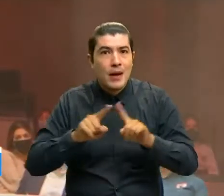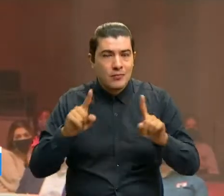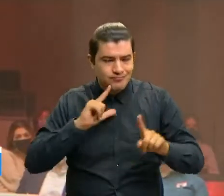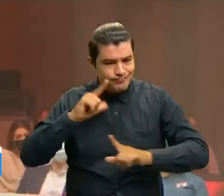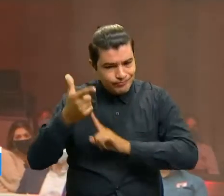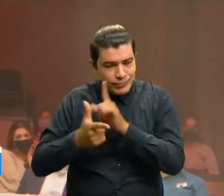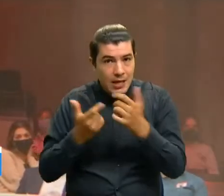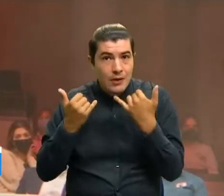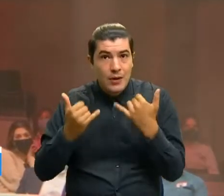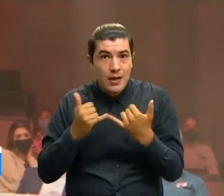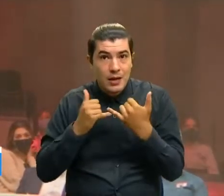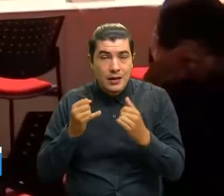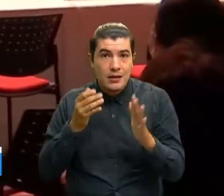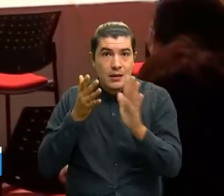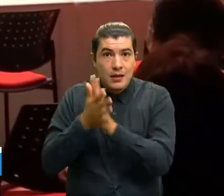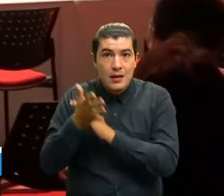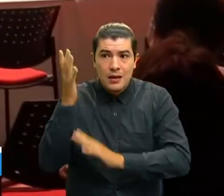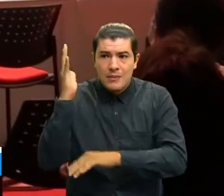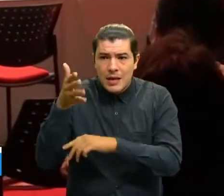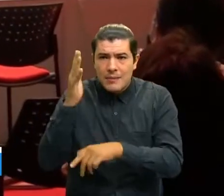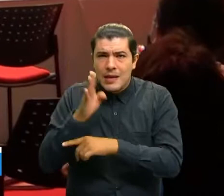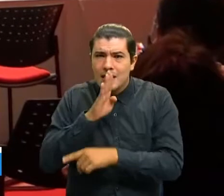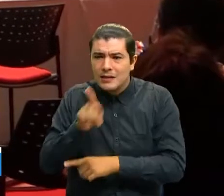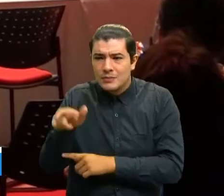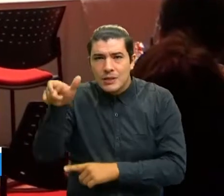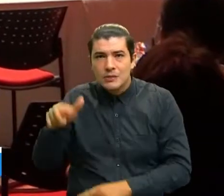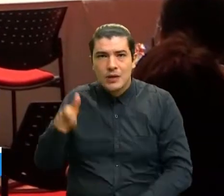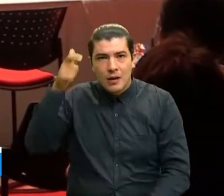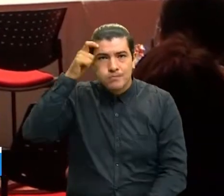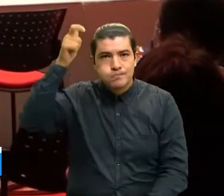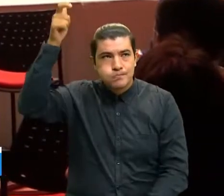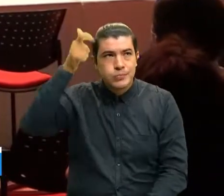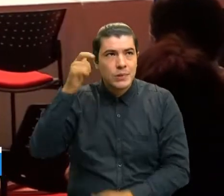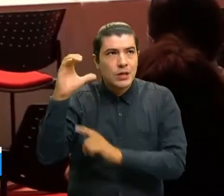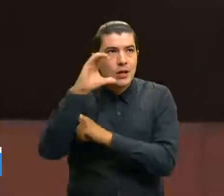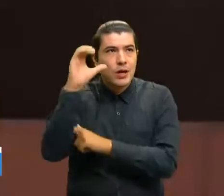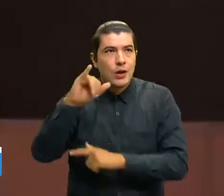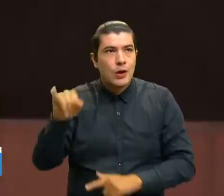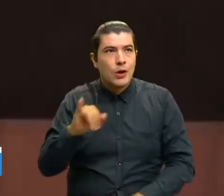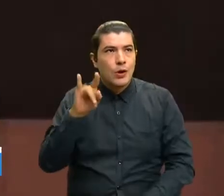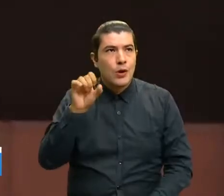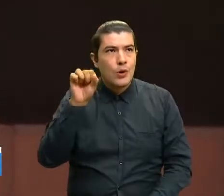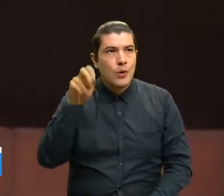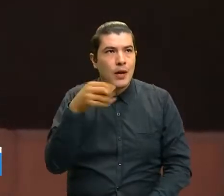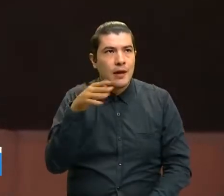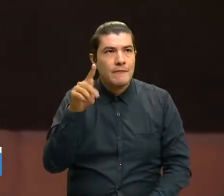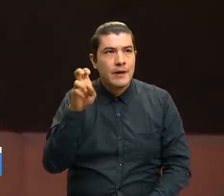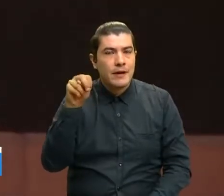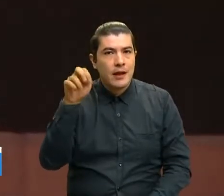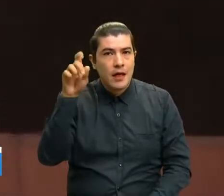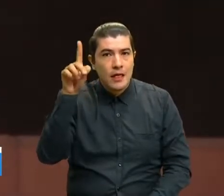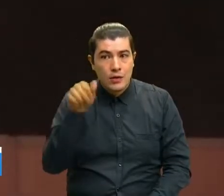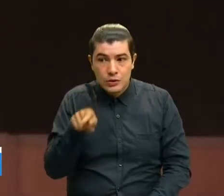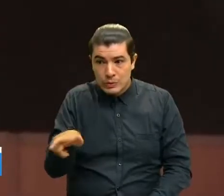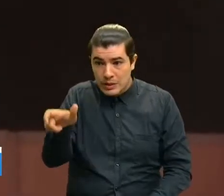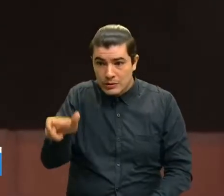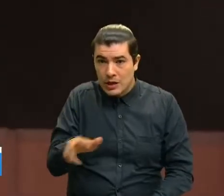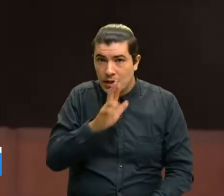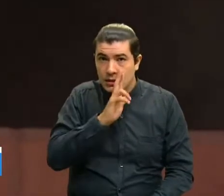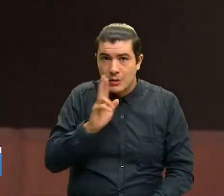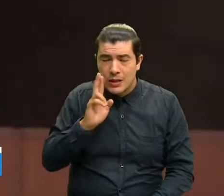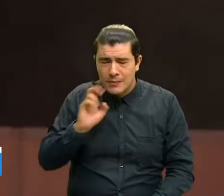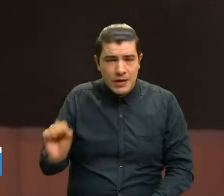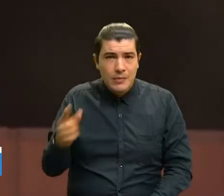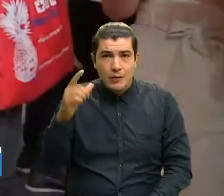evento contó con la charla magistral del chef colombiano Juan Manuel Barrientos, dueño del primer restaurante del país con una estrella